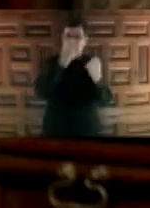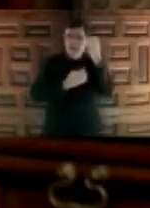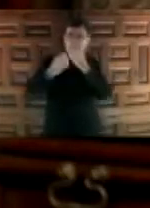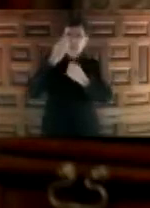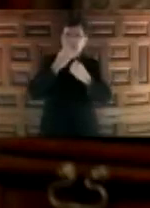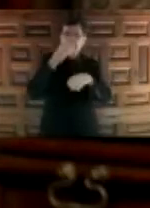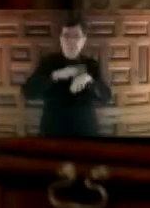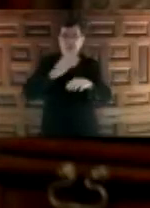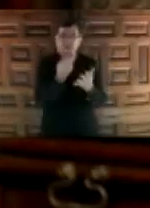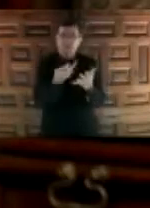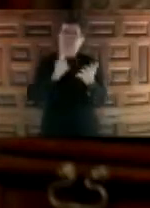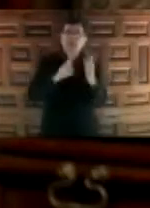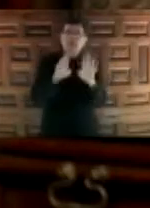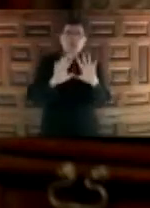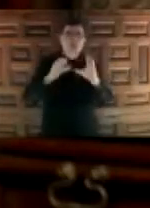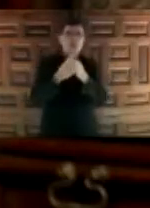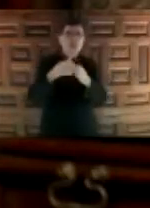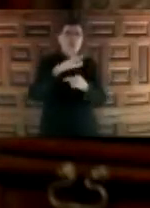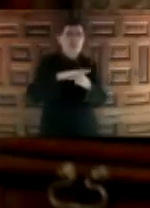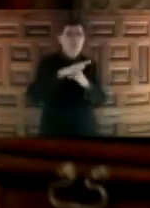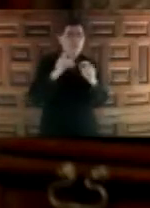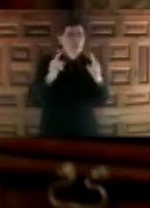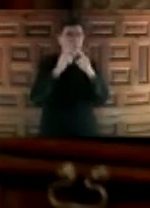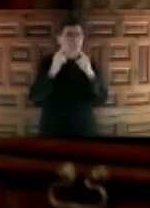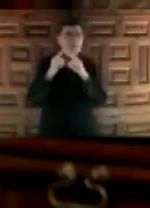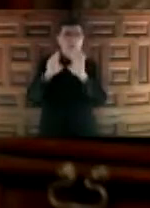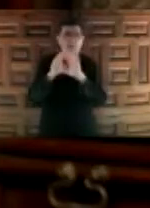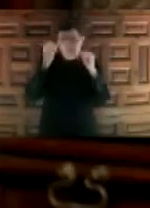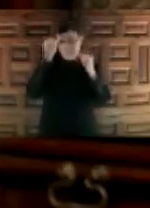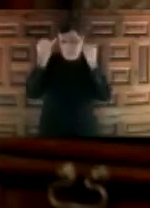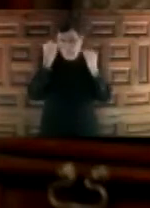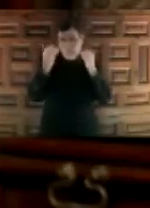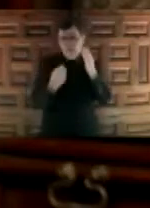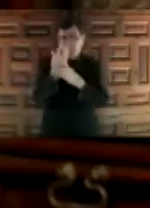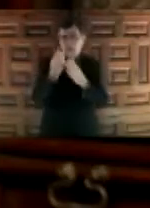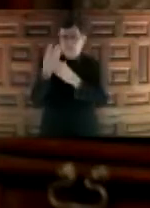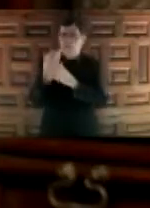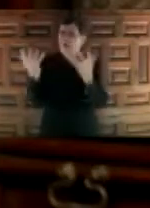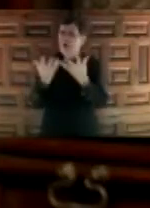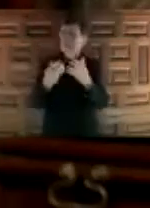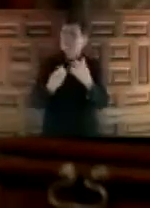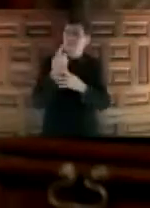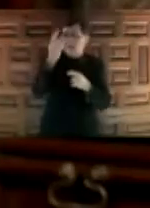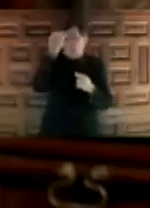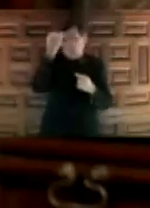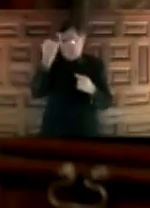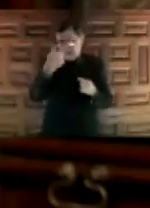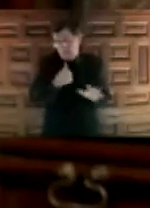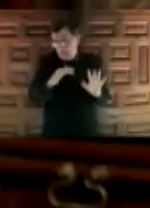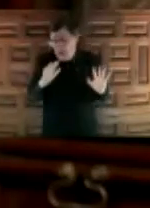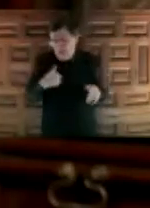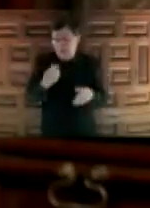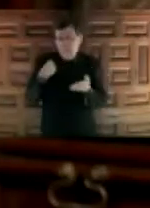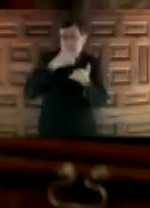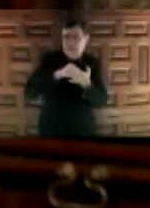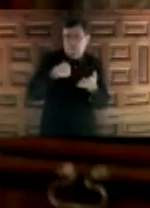evaluación, más el conjunto de ideas sobre lo nuevo que podríamos hacer. Entonces, por ejemplo, hay una idea a la cual yo me